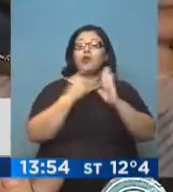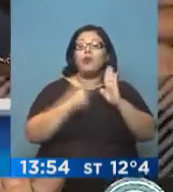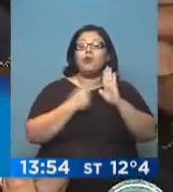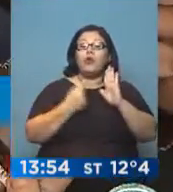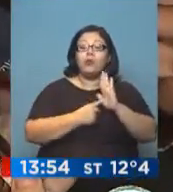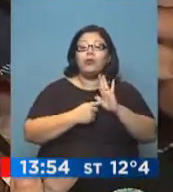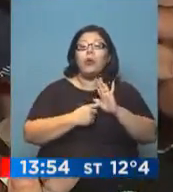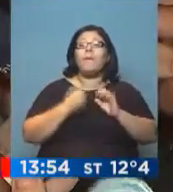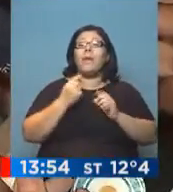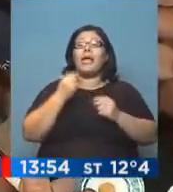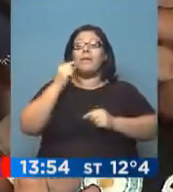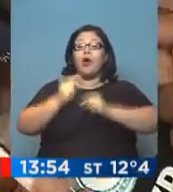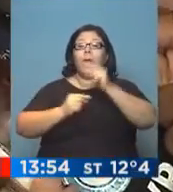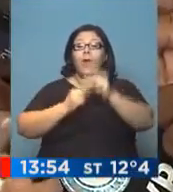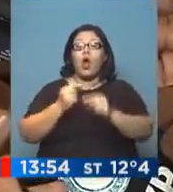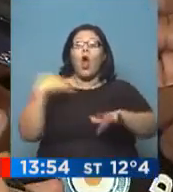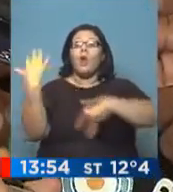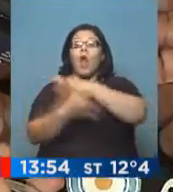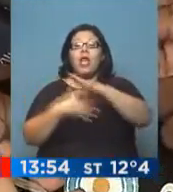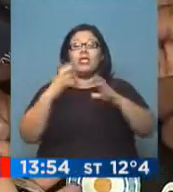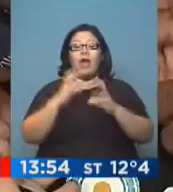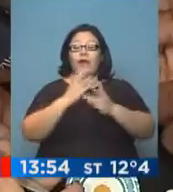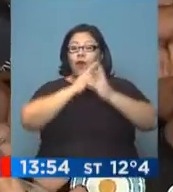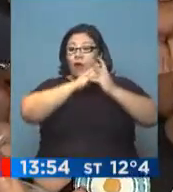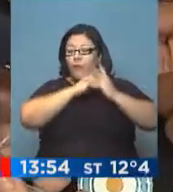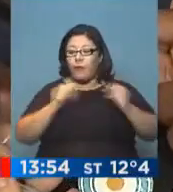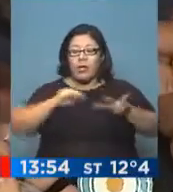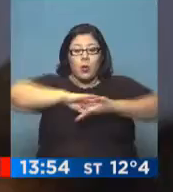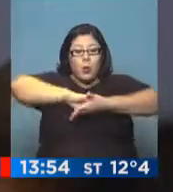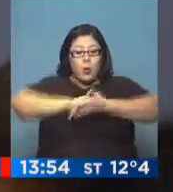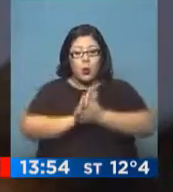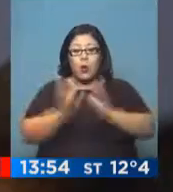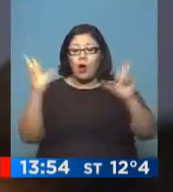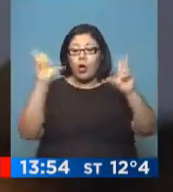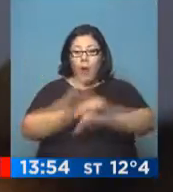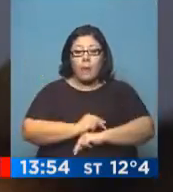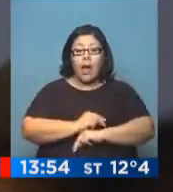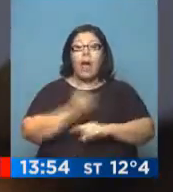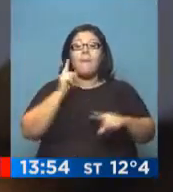vaya erradicando de una vez y para siempre la violencia en el fútbol, producto no de una pelea de pasiones, sino de una pelea por negocios.